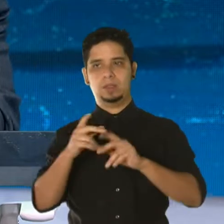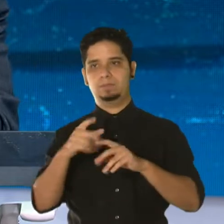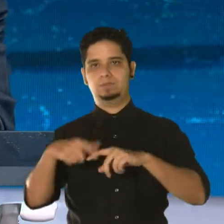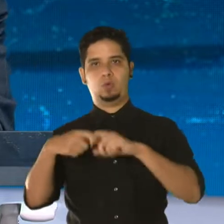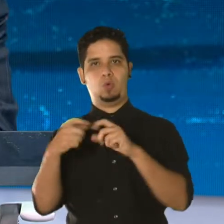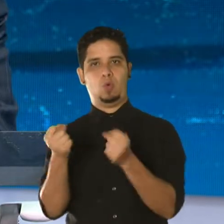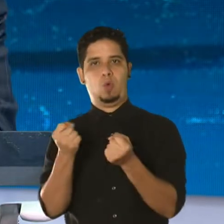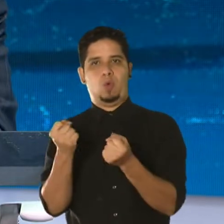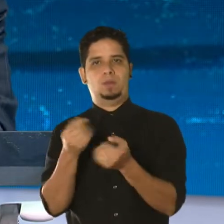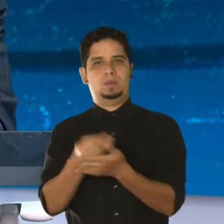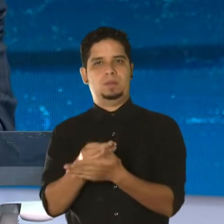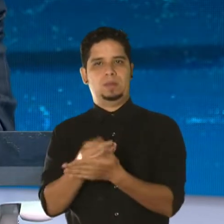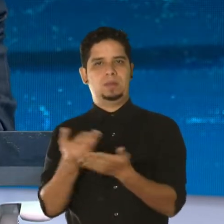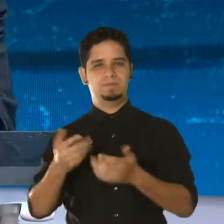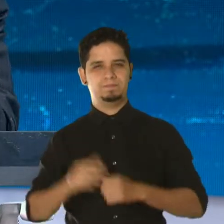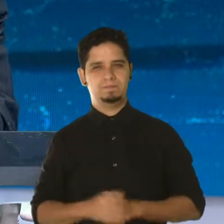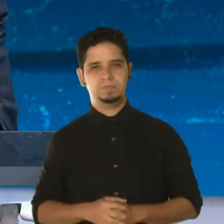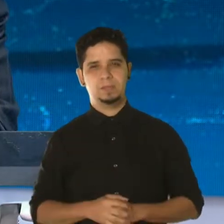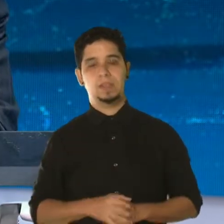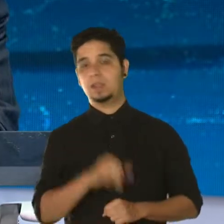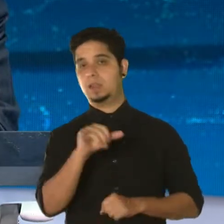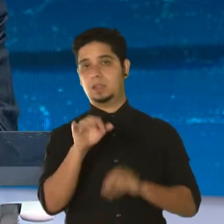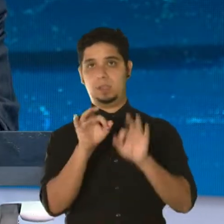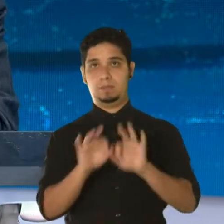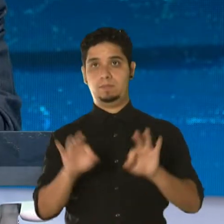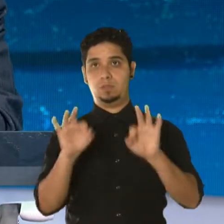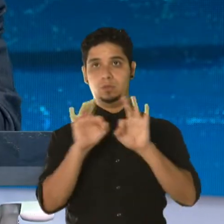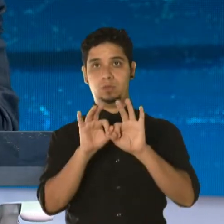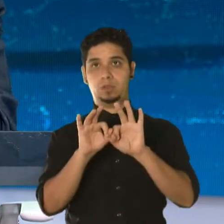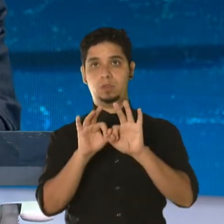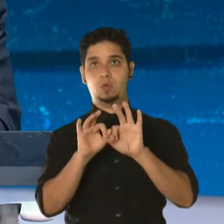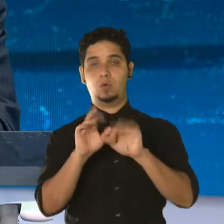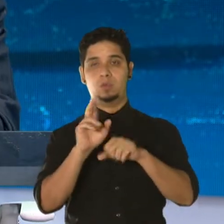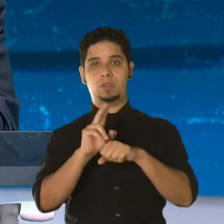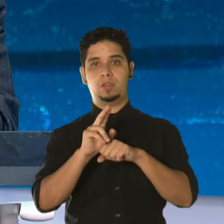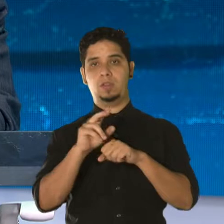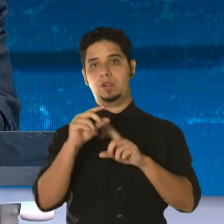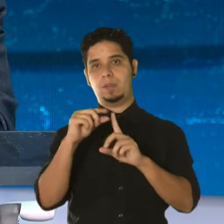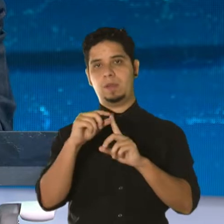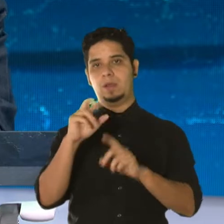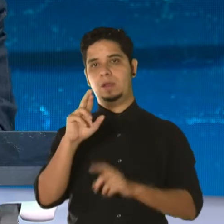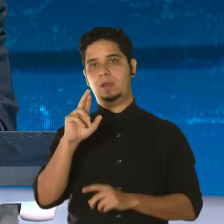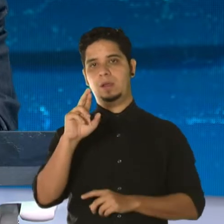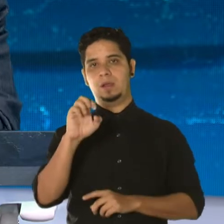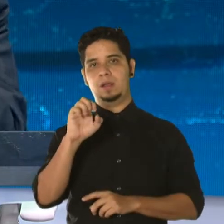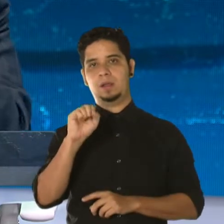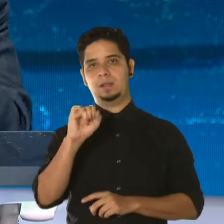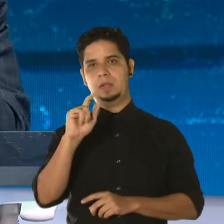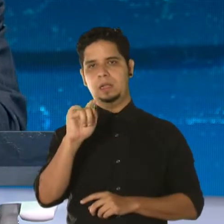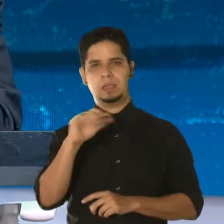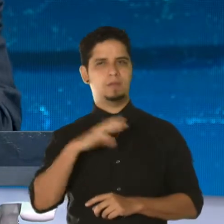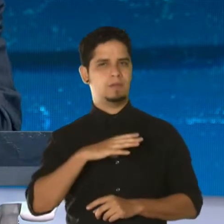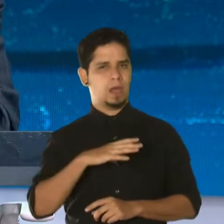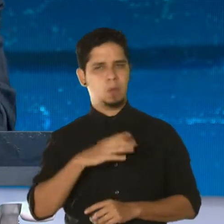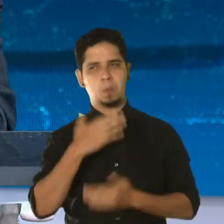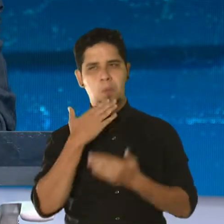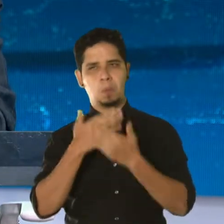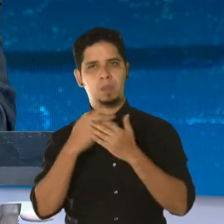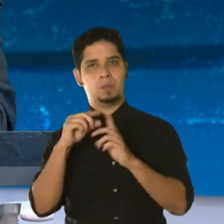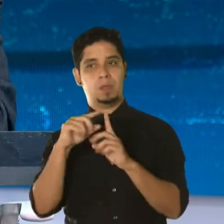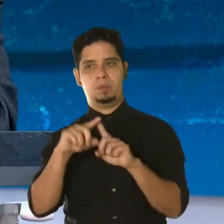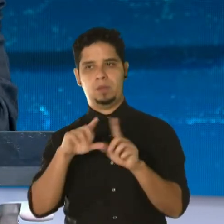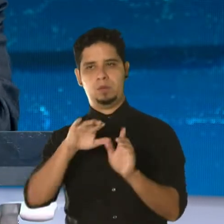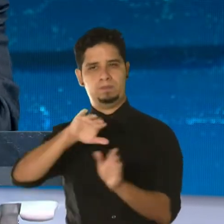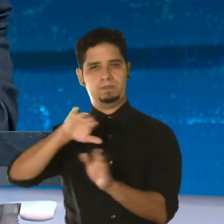súper importante, ¿verdad? Y usando la palabra resiliente, pero ¿cómo los ayudamos? ¿Cómo damos